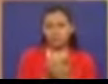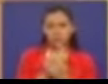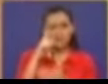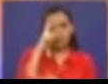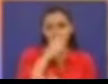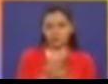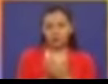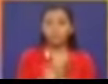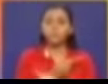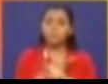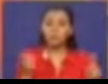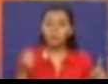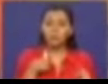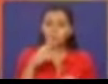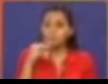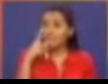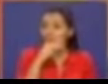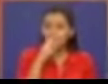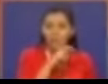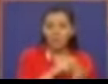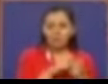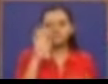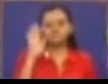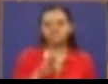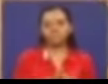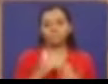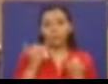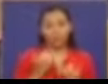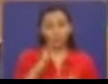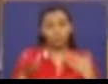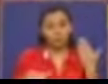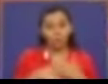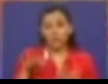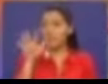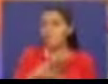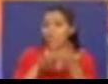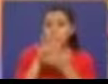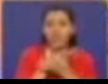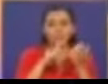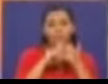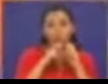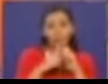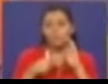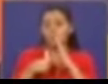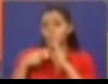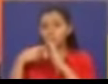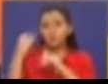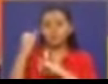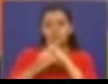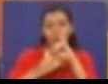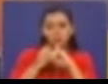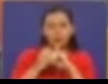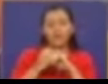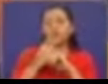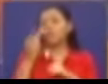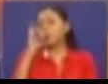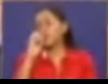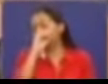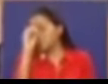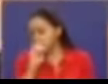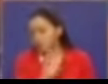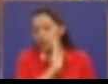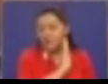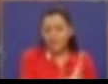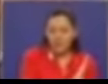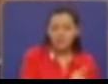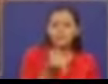Razona y derrumba la mentira de la oposición, porque todos los escándalos que han hecho con la salvaguardia, el 40% al 10, limitar